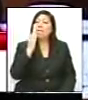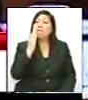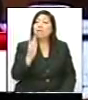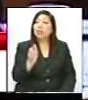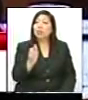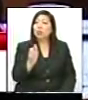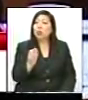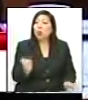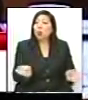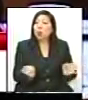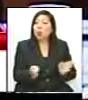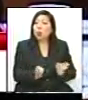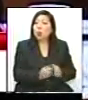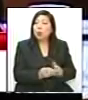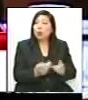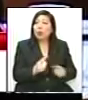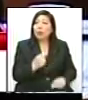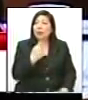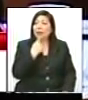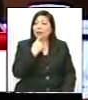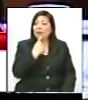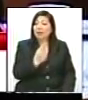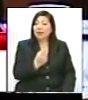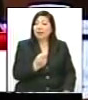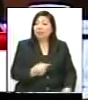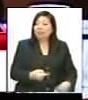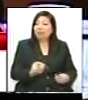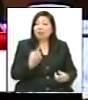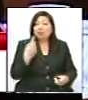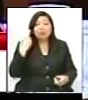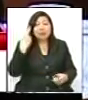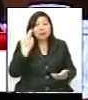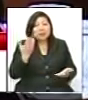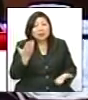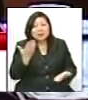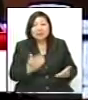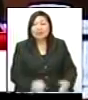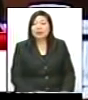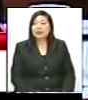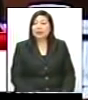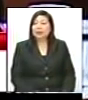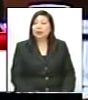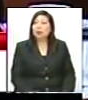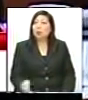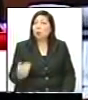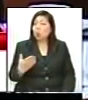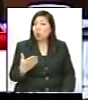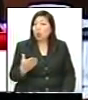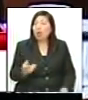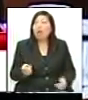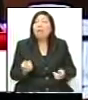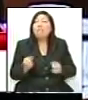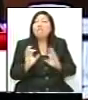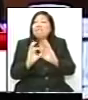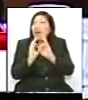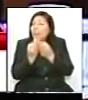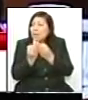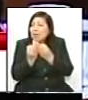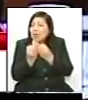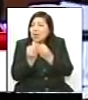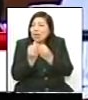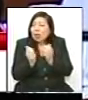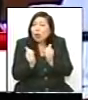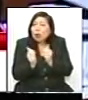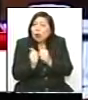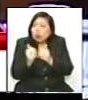de la futura junta, cuando se dice incompatibles por razones de cuarto grado de consanguinidad, segundo grado de